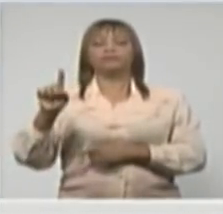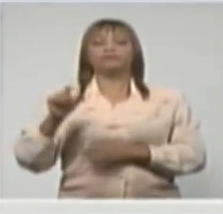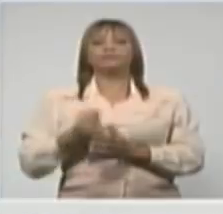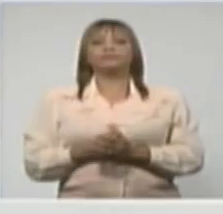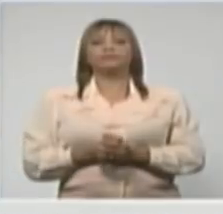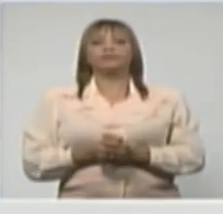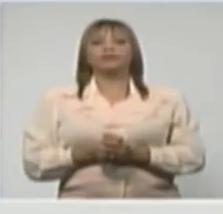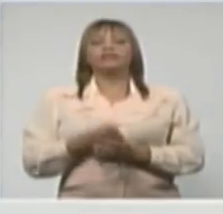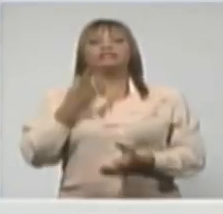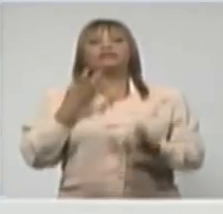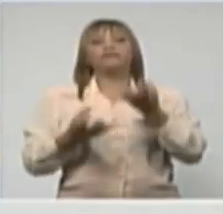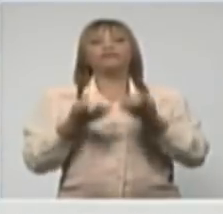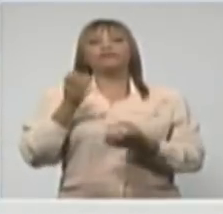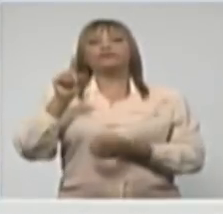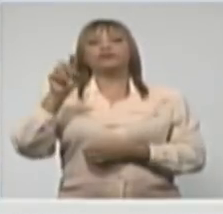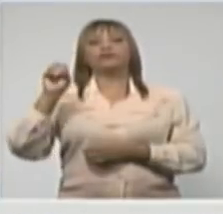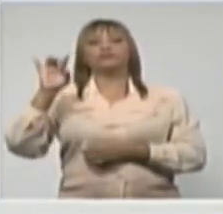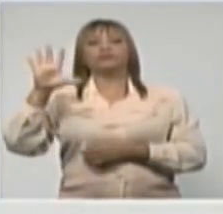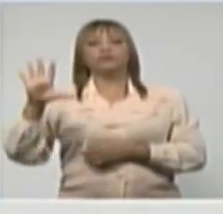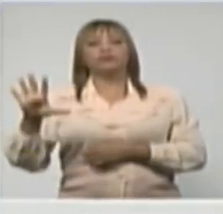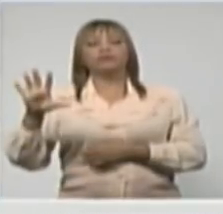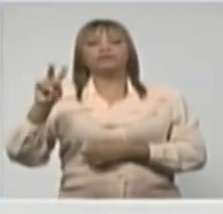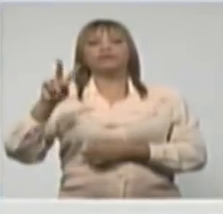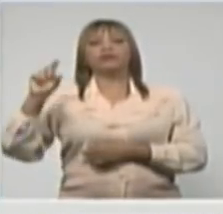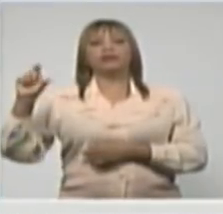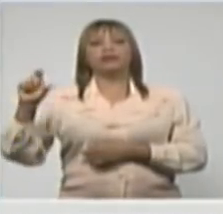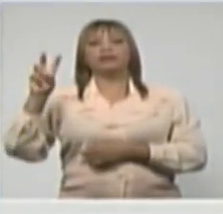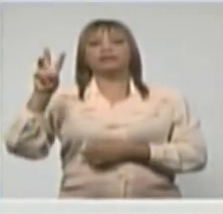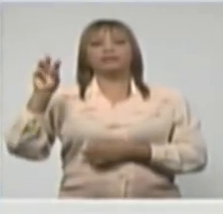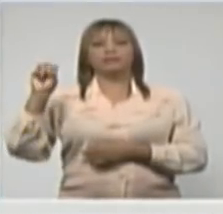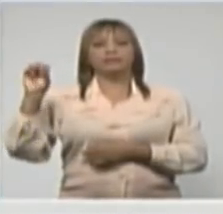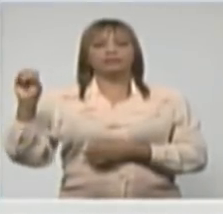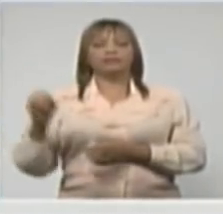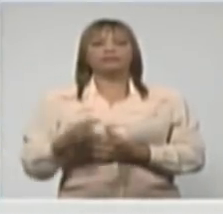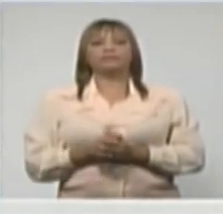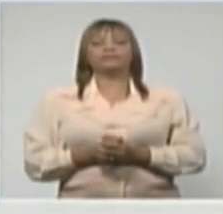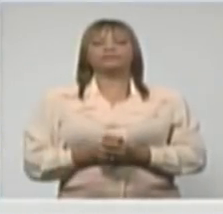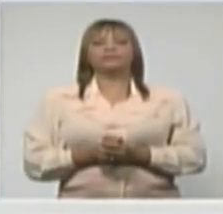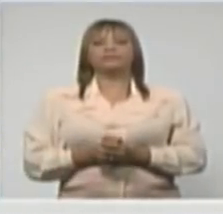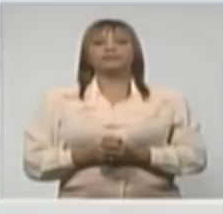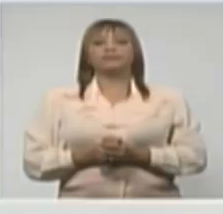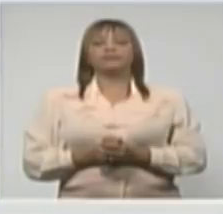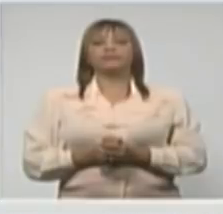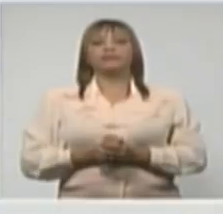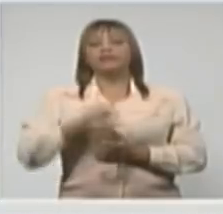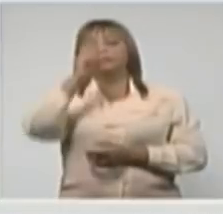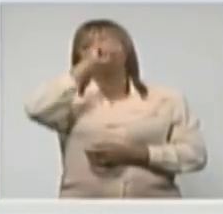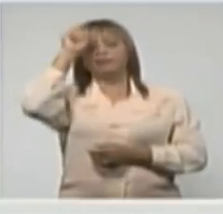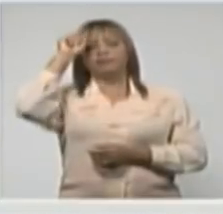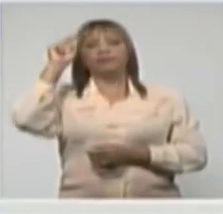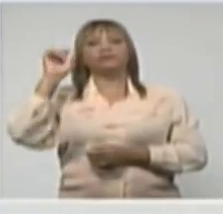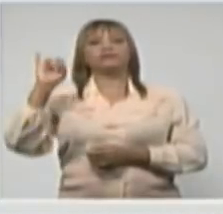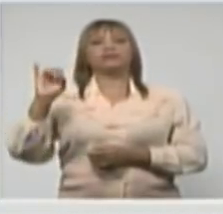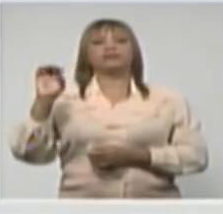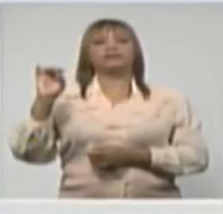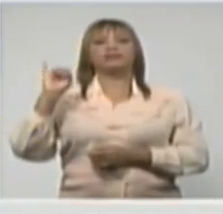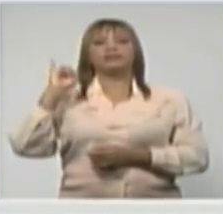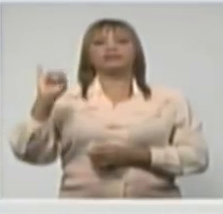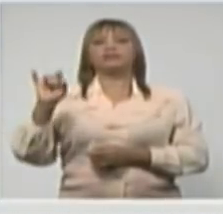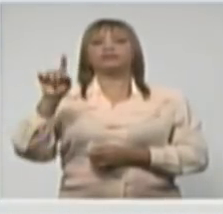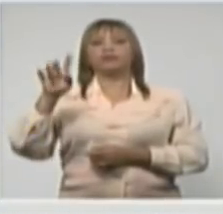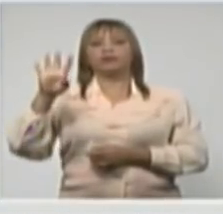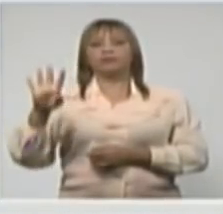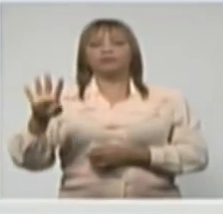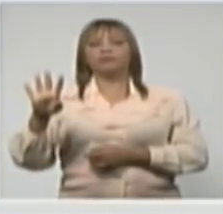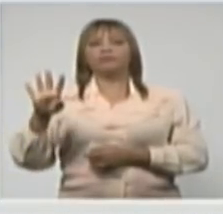Cienfuegos 105, de Villa Clara 300, de Santi Espíritu 614, de Ciego